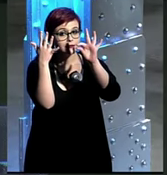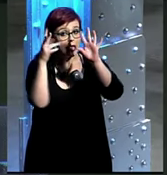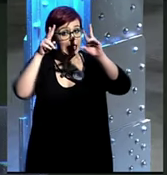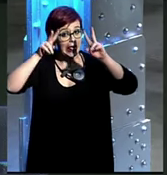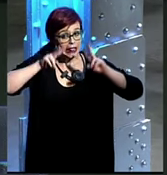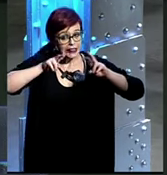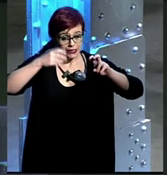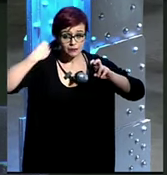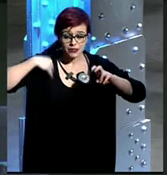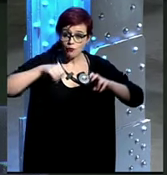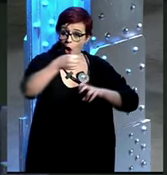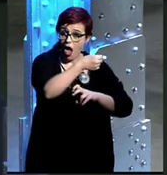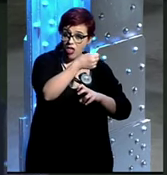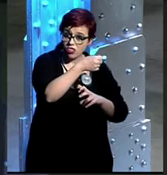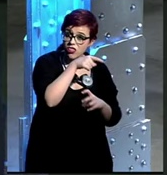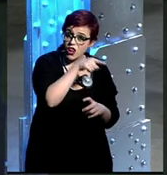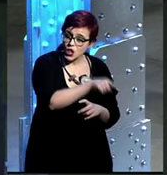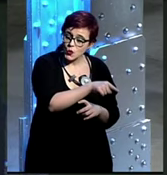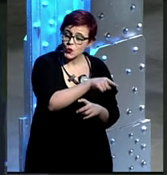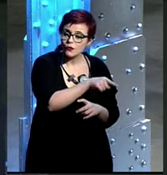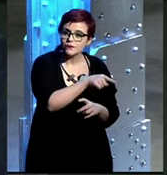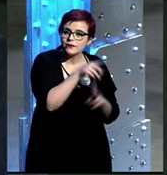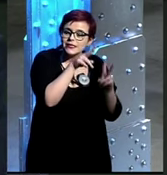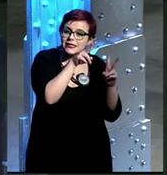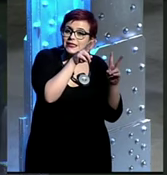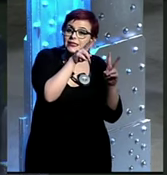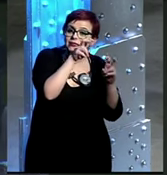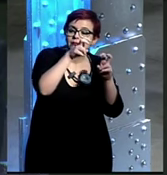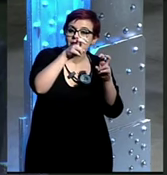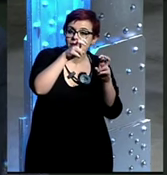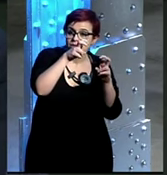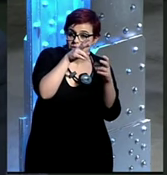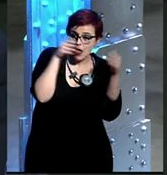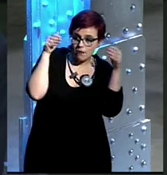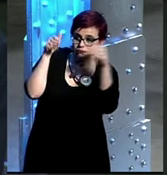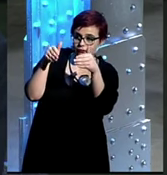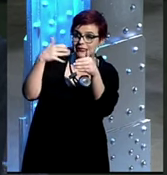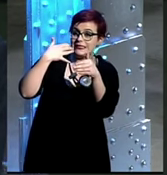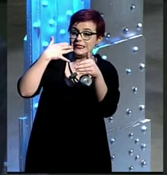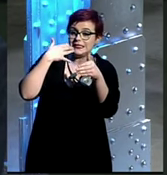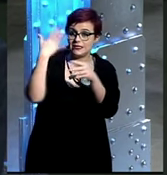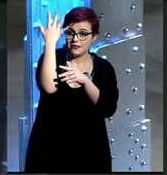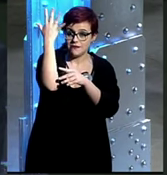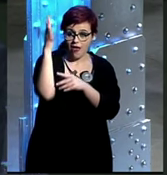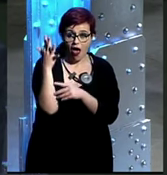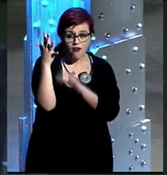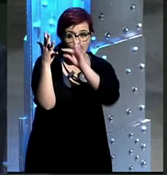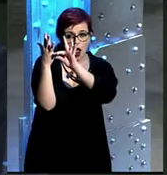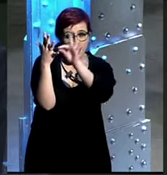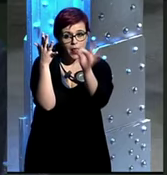obras de Andrew Salomon es de lo que ocurre cuando algo parte esta rama. Entonces,